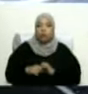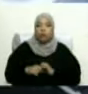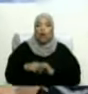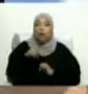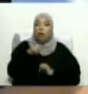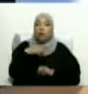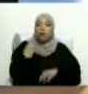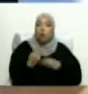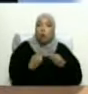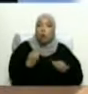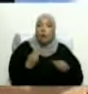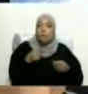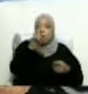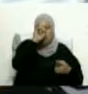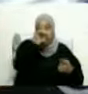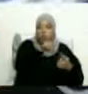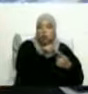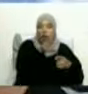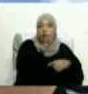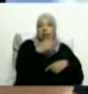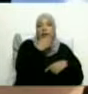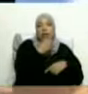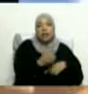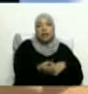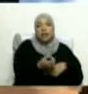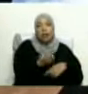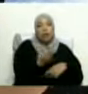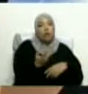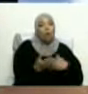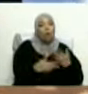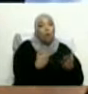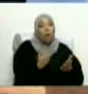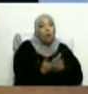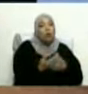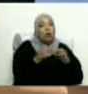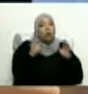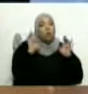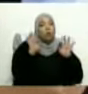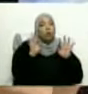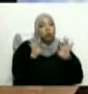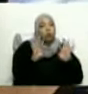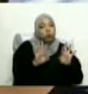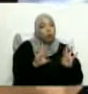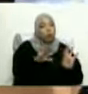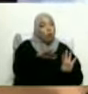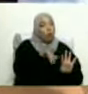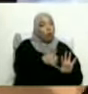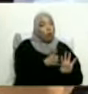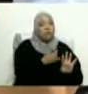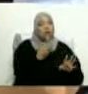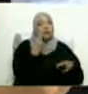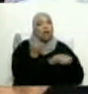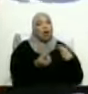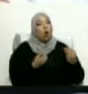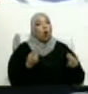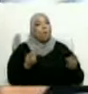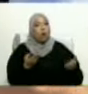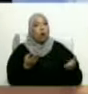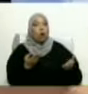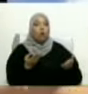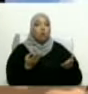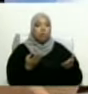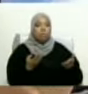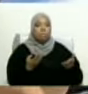a rumbo al 3 de diciembre, ¿cómo van a hacer dentro de las universidades, charlas, foros, para llevar e incentivar a esas personas que aún